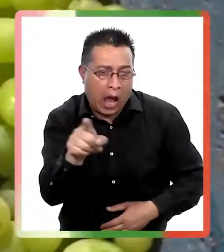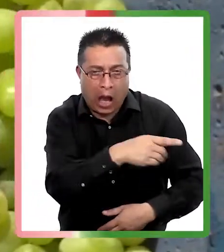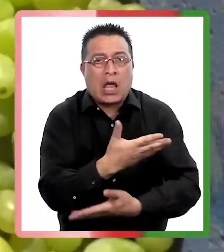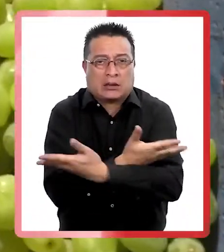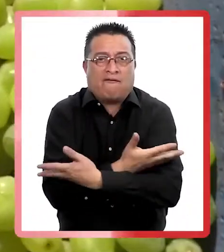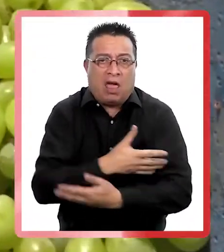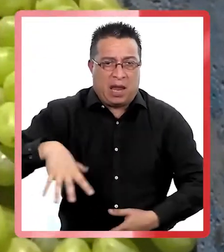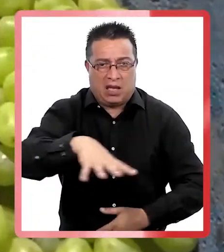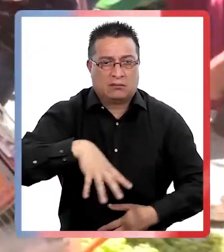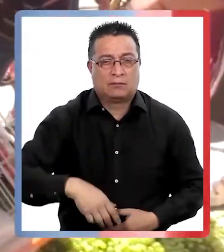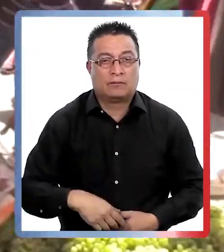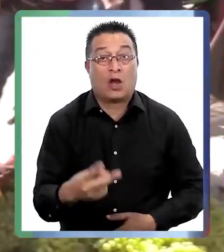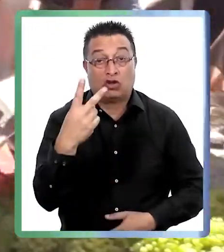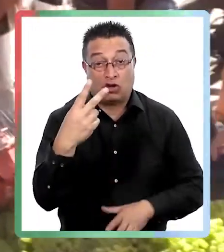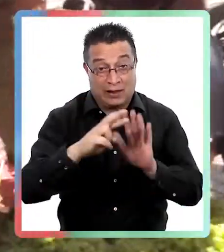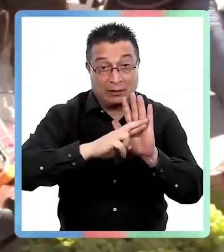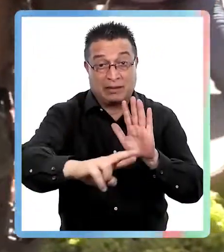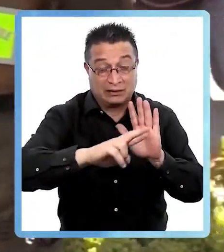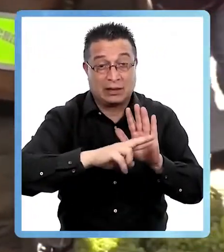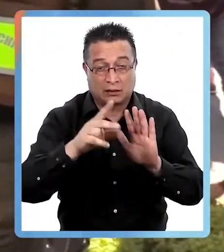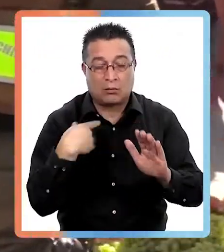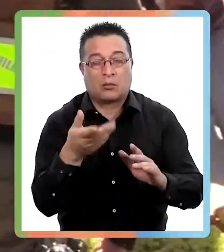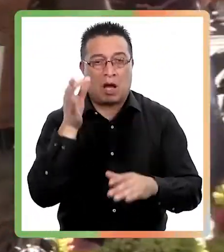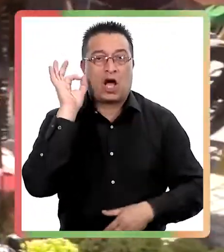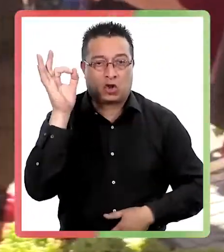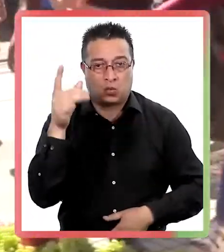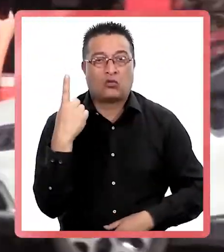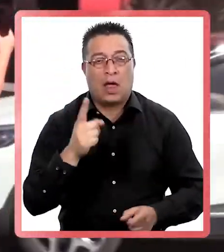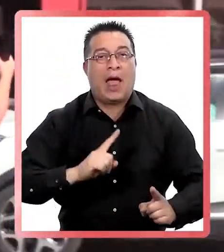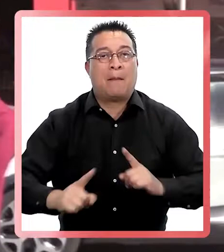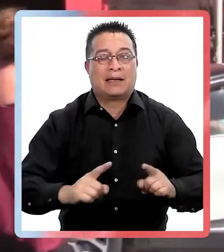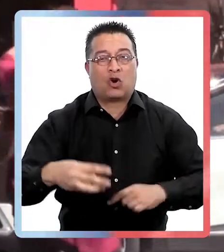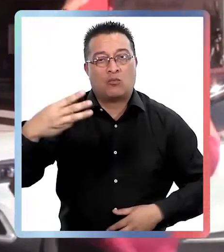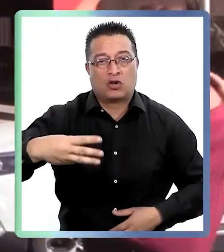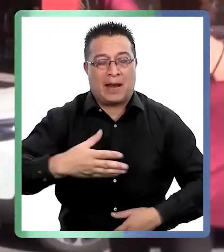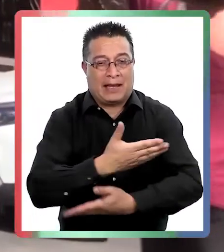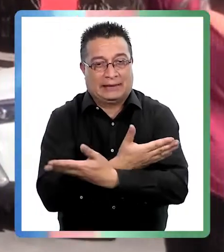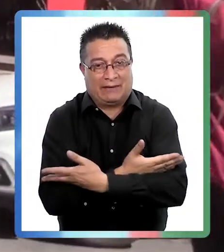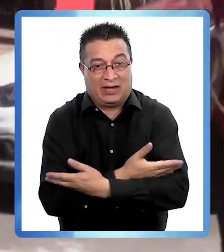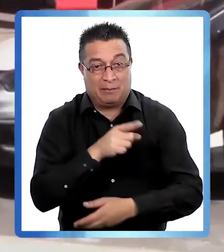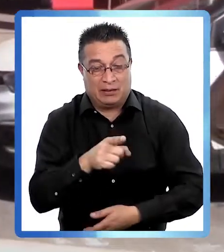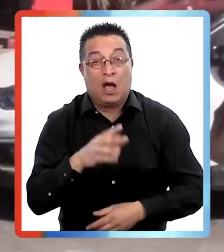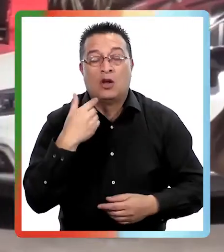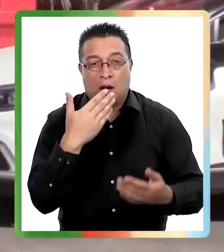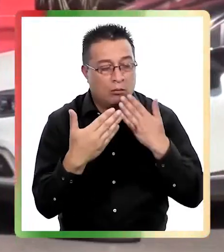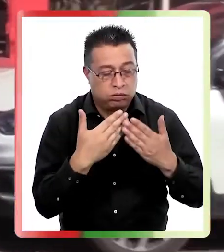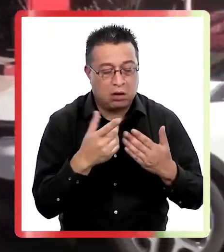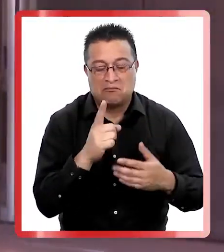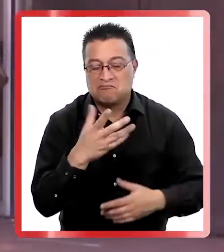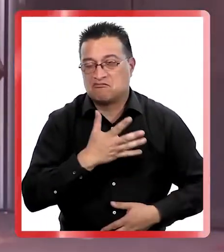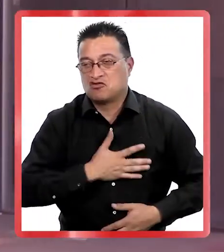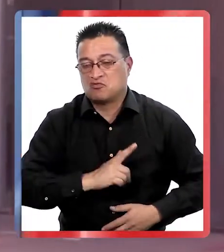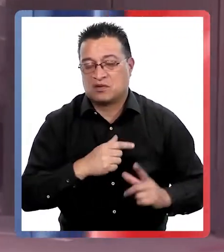con el administrador municipal de San Felipe, encuentro del que no salieron conformes y donde el municipio fue enfático en señalar que dentro del Damero